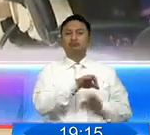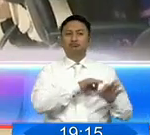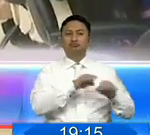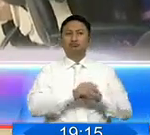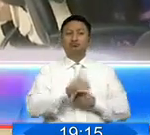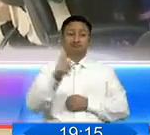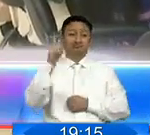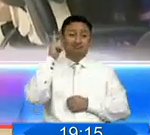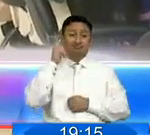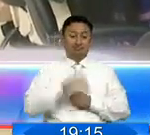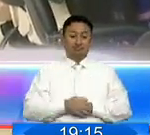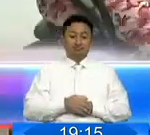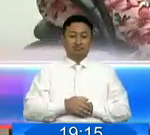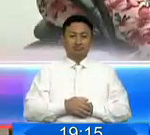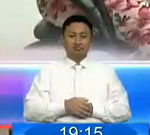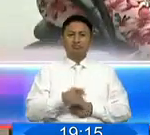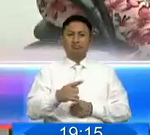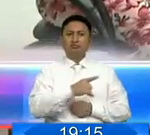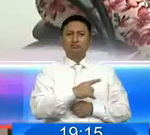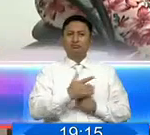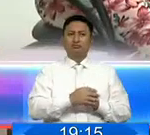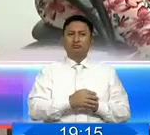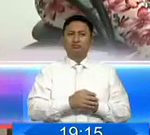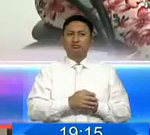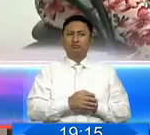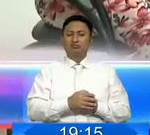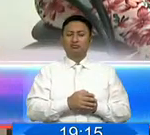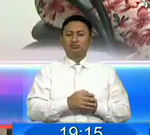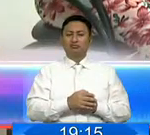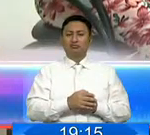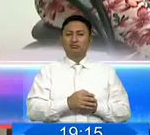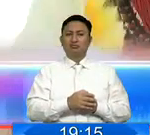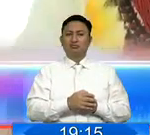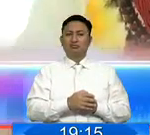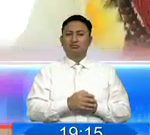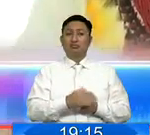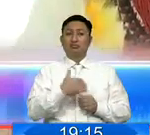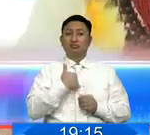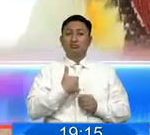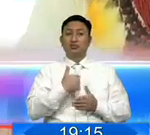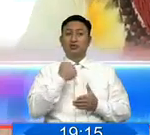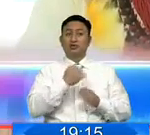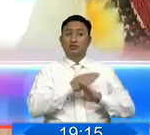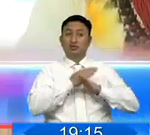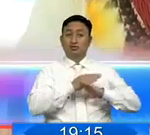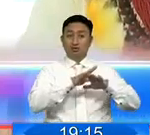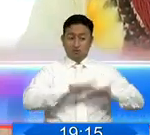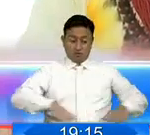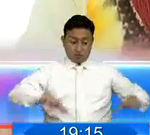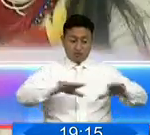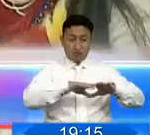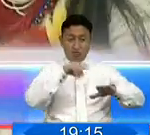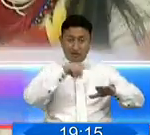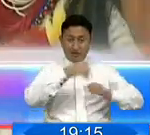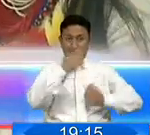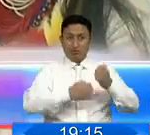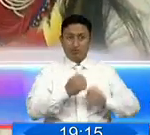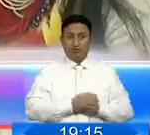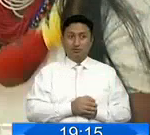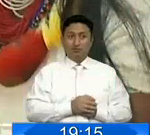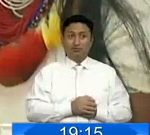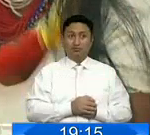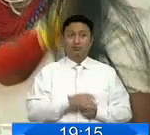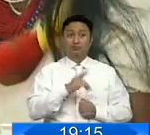líderes sociales, los episodios a su criterio se habrían producido durante sus luchas por defender sus territorios. Rogarles